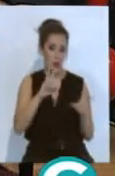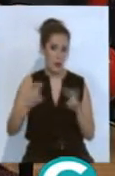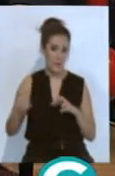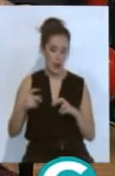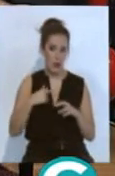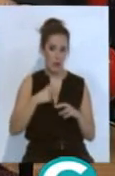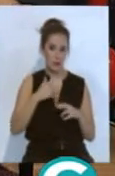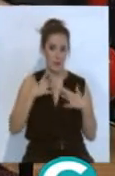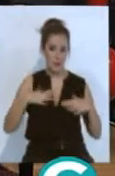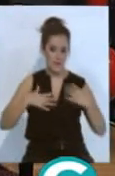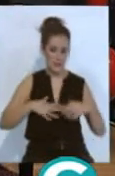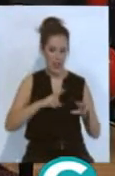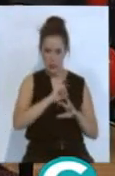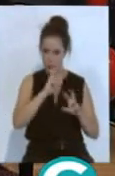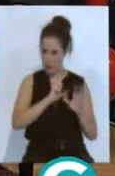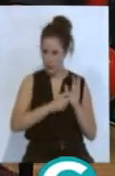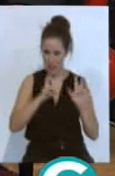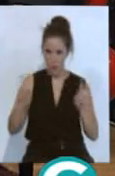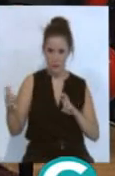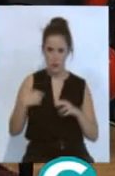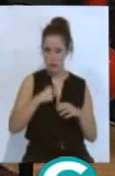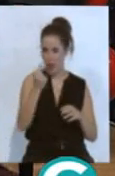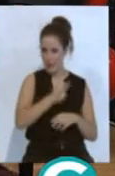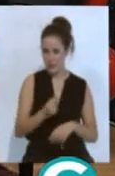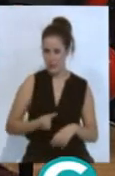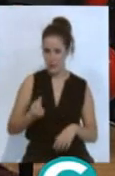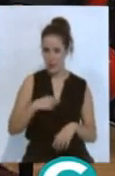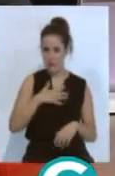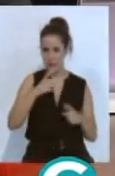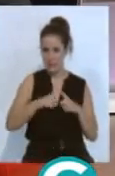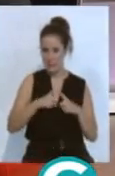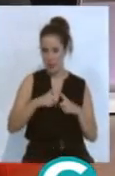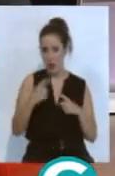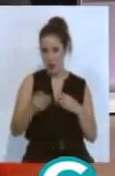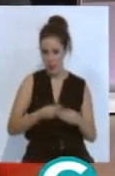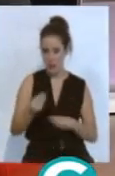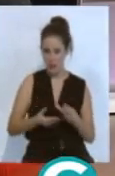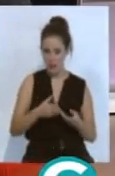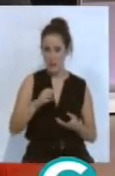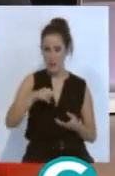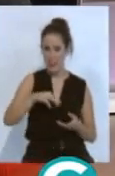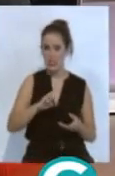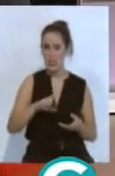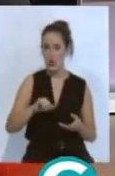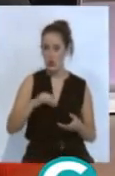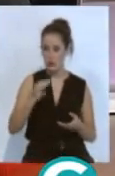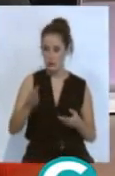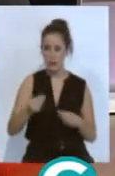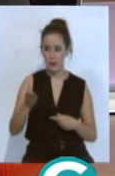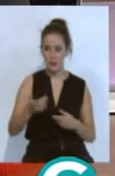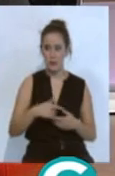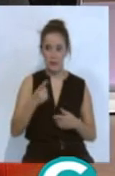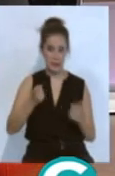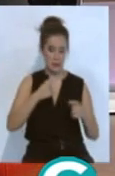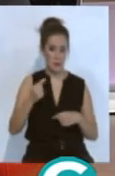Uh-huh. Disfraz claro. Totalmente nuevo, estamos ya diseñándolo con mi tío Emilio, lo está diseñando. Qué pedazo de artista. Claro, ya de hecho esta semana